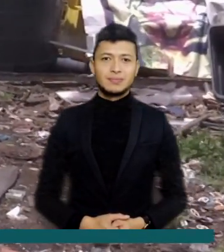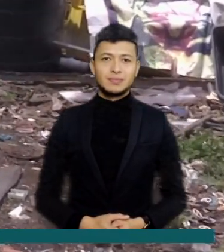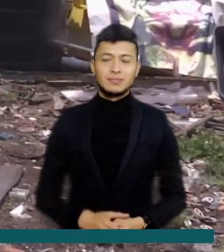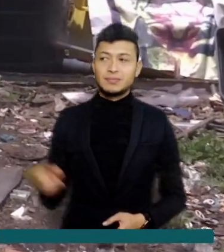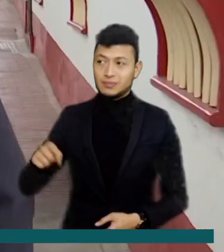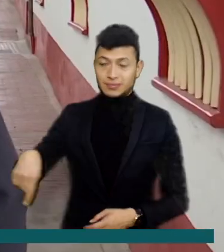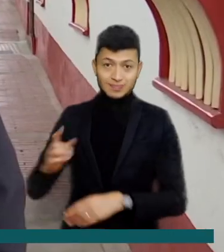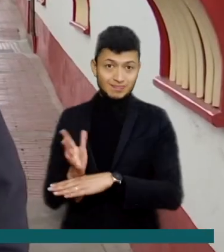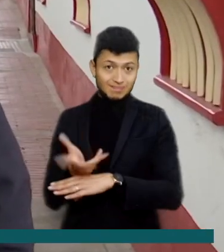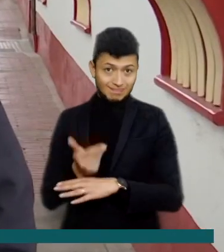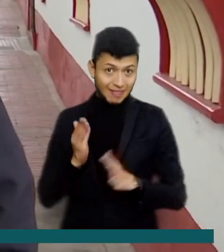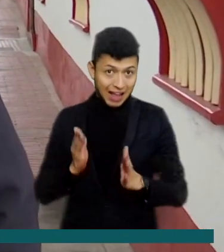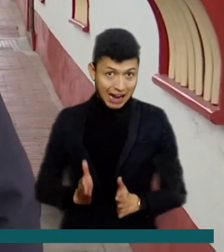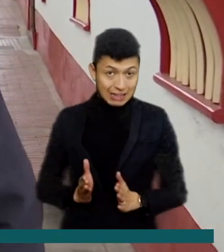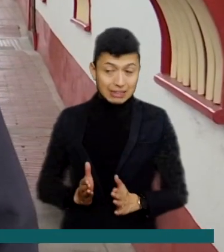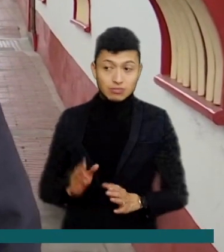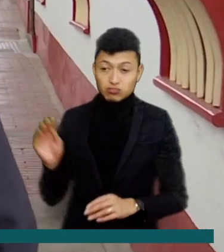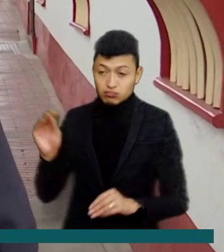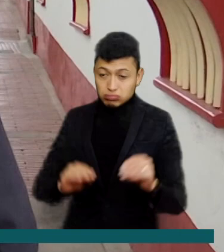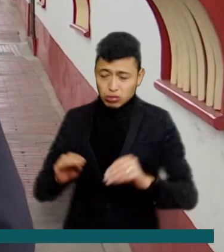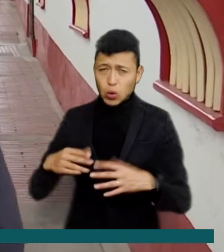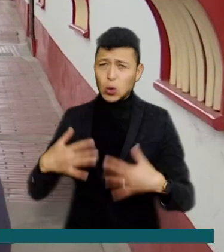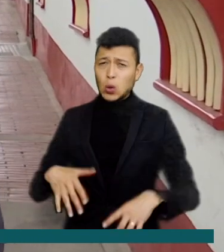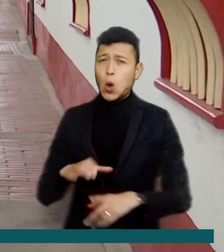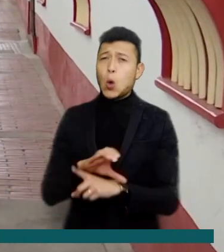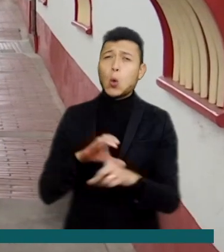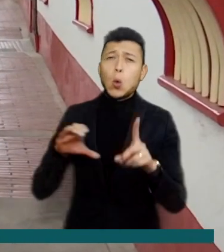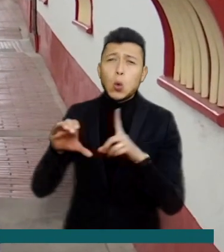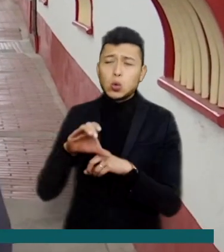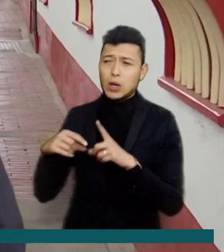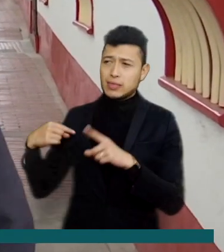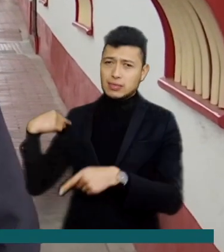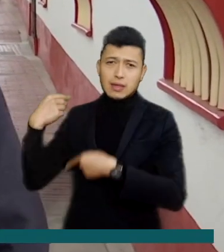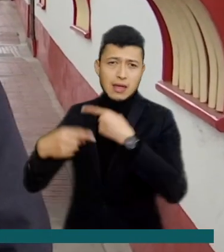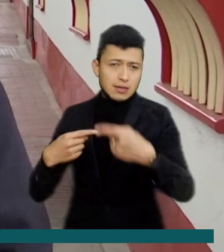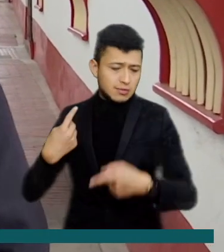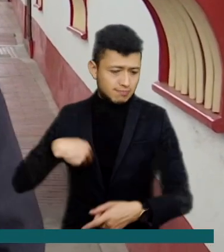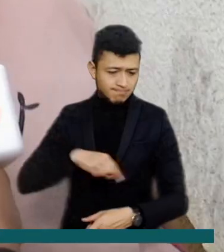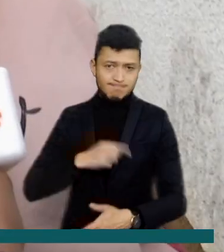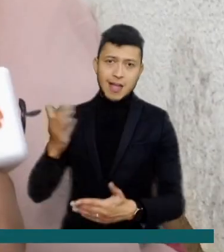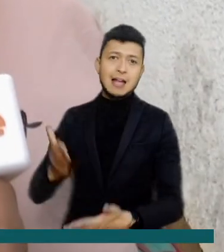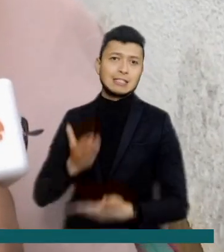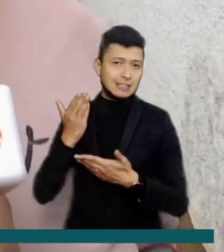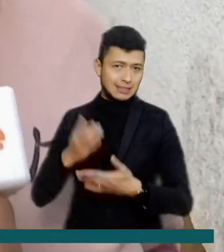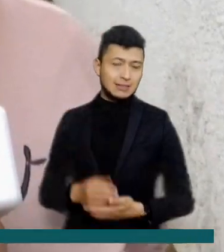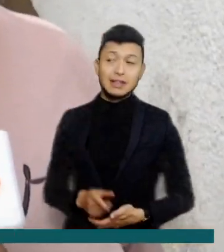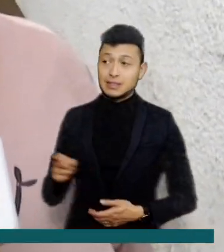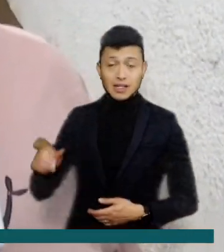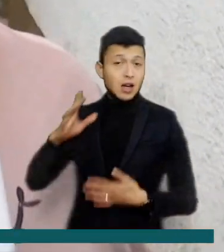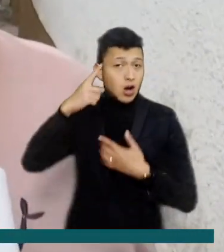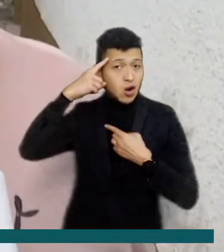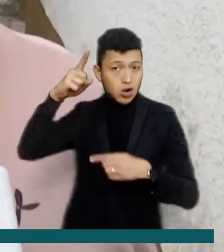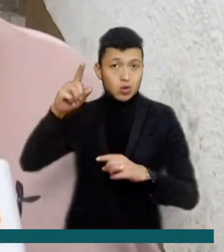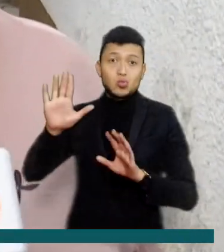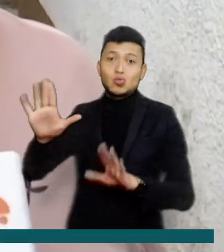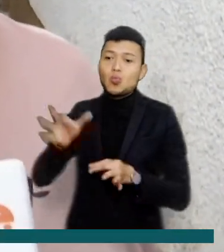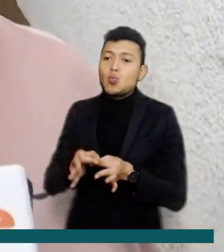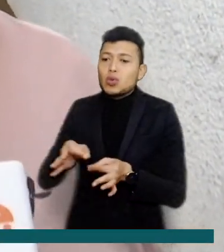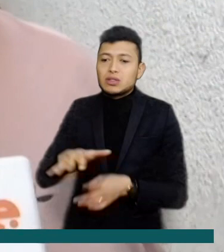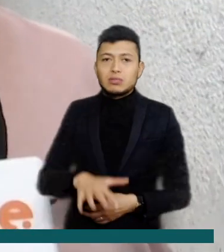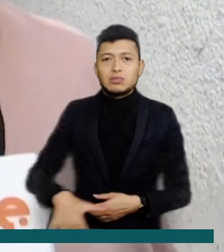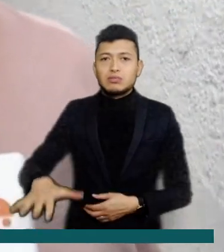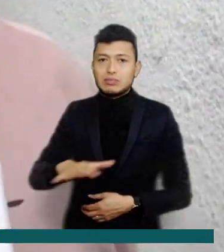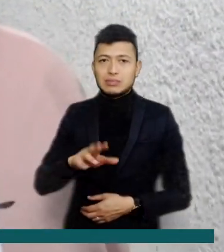Los artesanos representan para nosotros pues esa cultura, esas tradiciones que tenemos. Que es algo muy original de